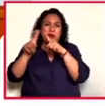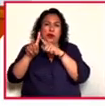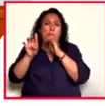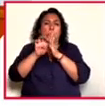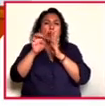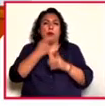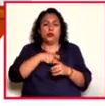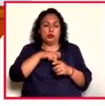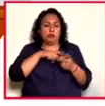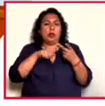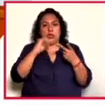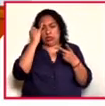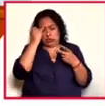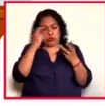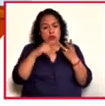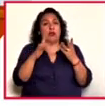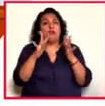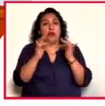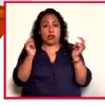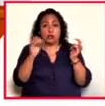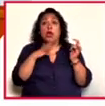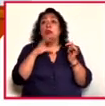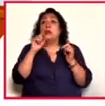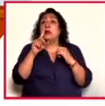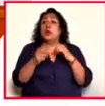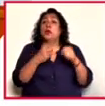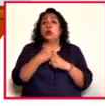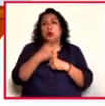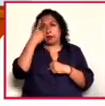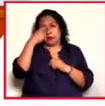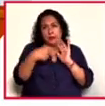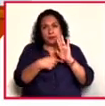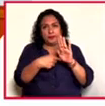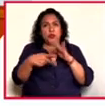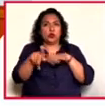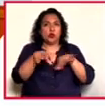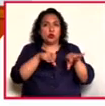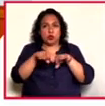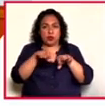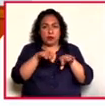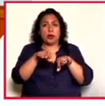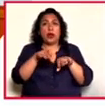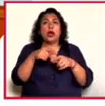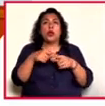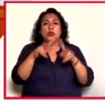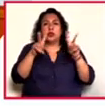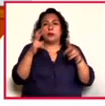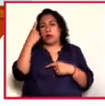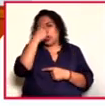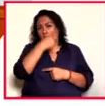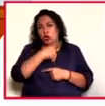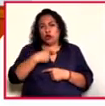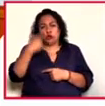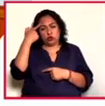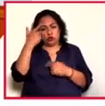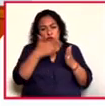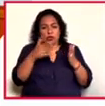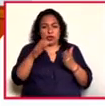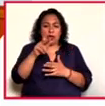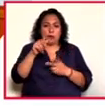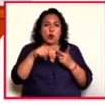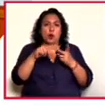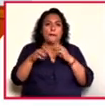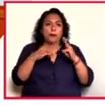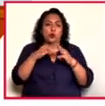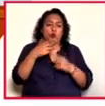Francia, y una gran oportunidad para acercarnos a su trabajo es Rostros de Época y Mundo Holístico, muestra que se exhibe